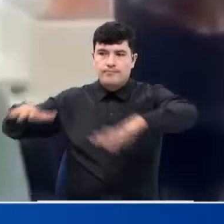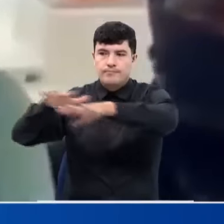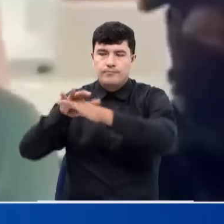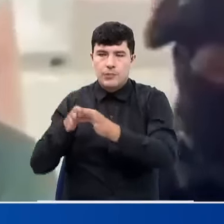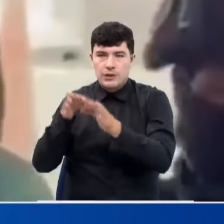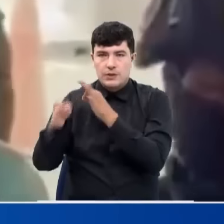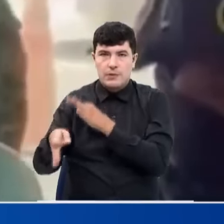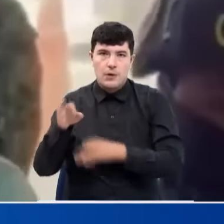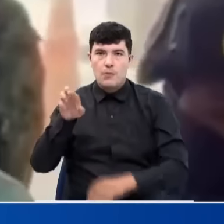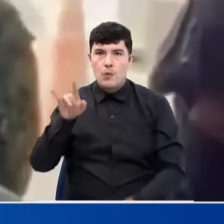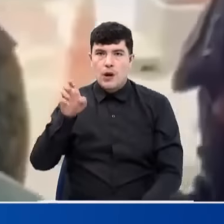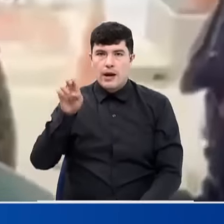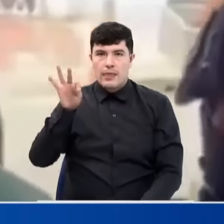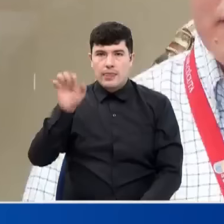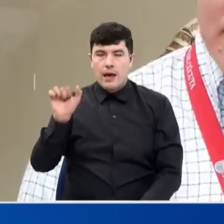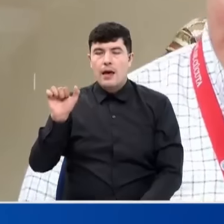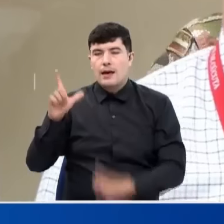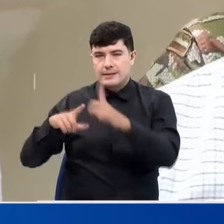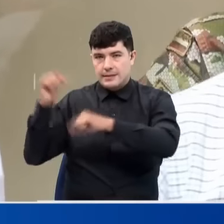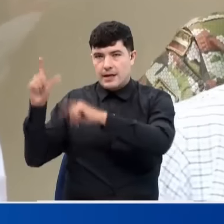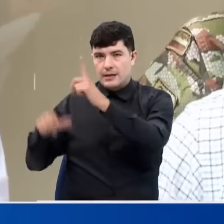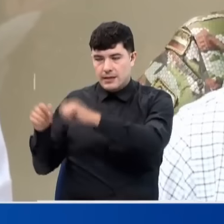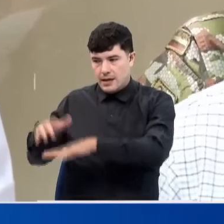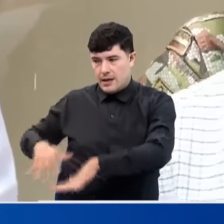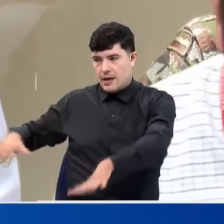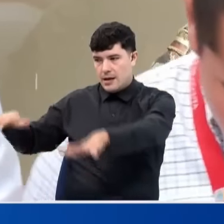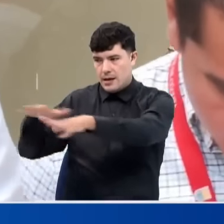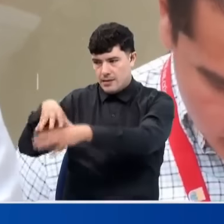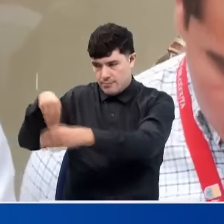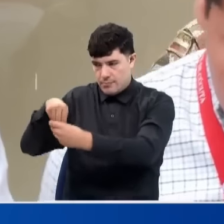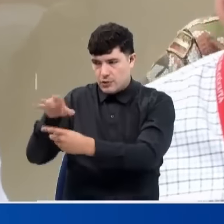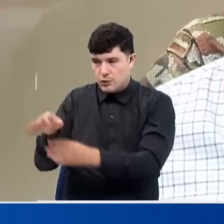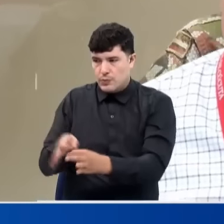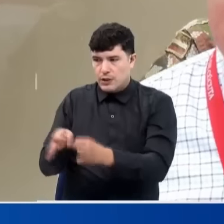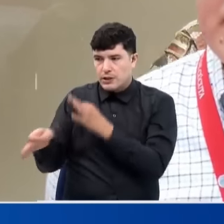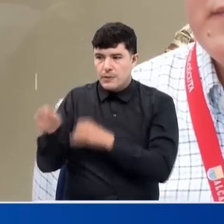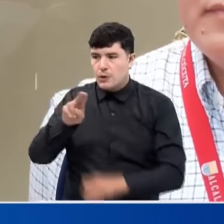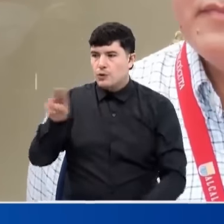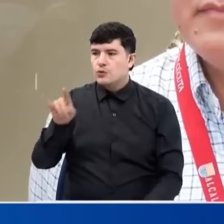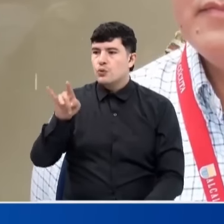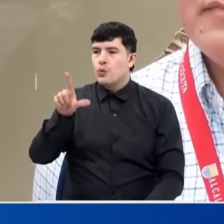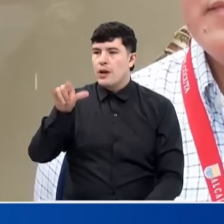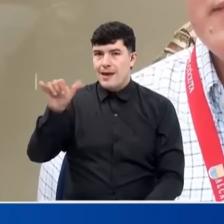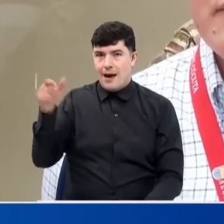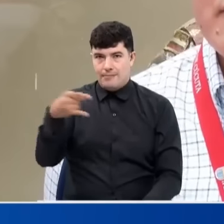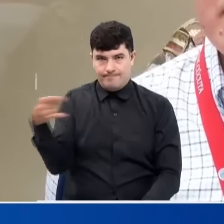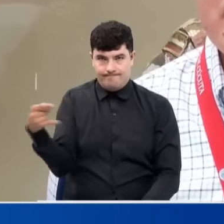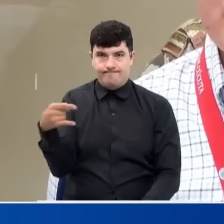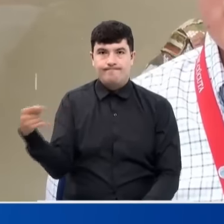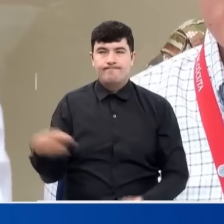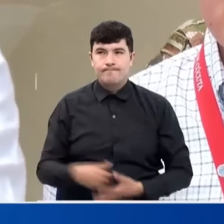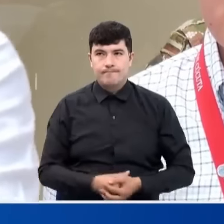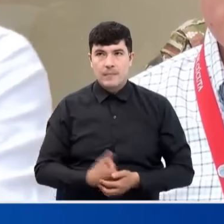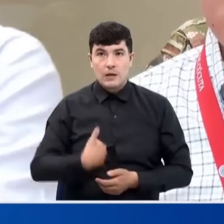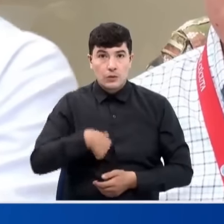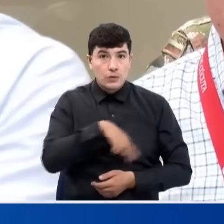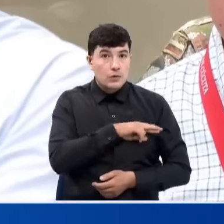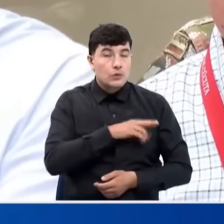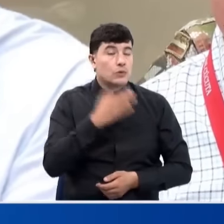del municipio de El Zulia. Nosotros, durante esta semana o nada más el día de ayer, se